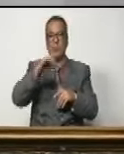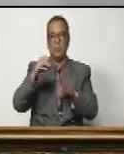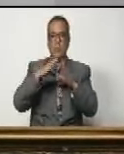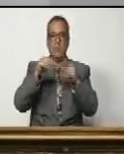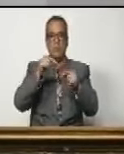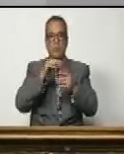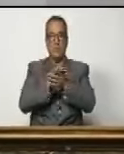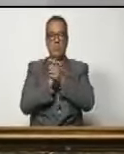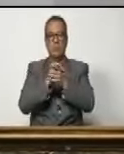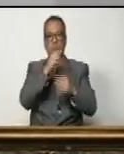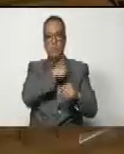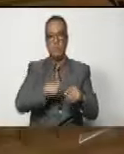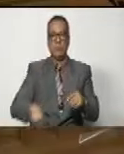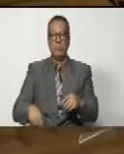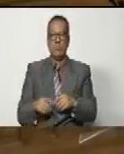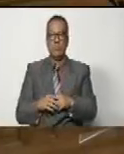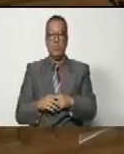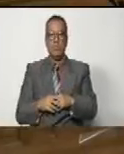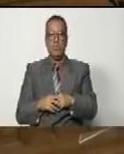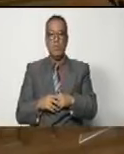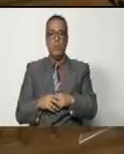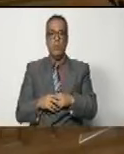todo, compañero presidente.